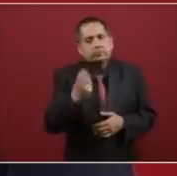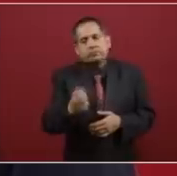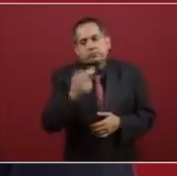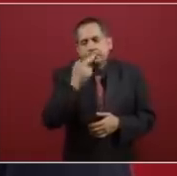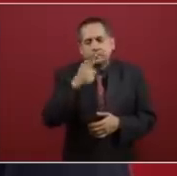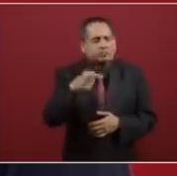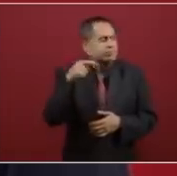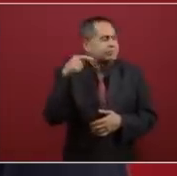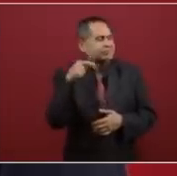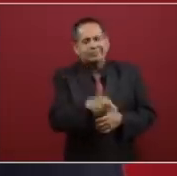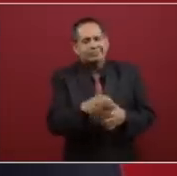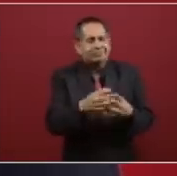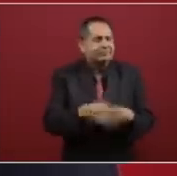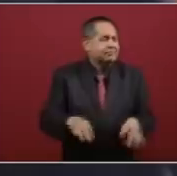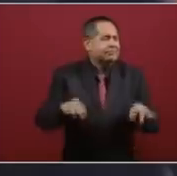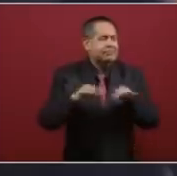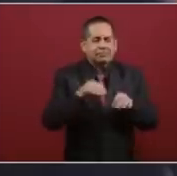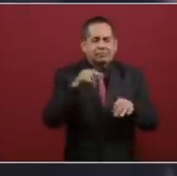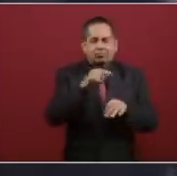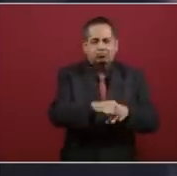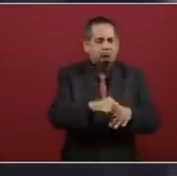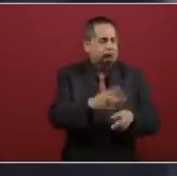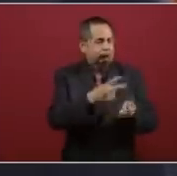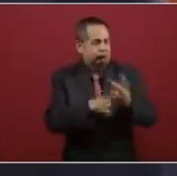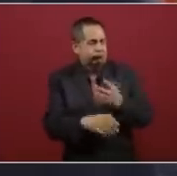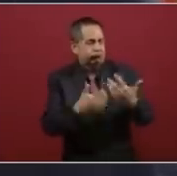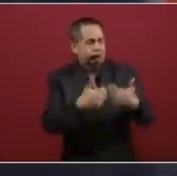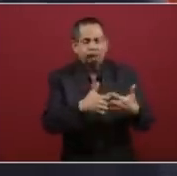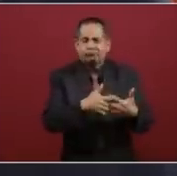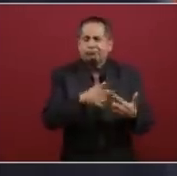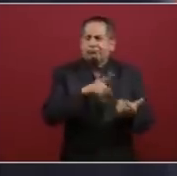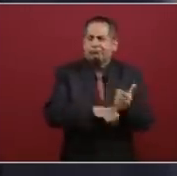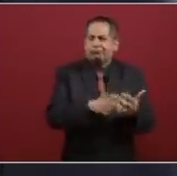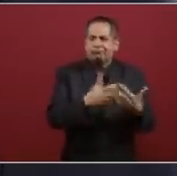la más importante fábrica del país.